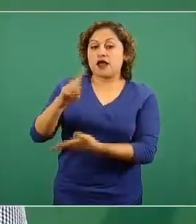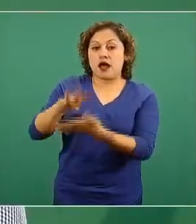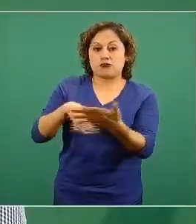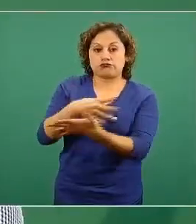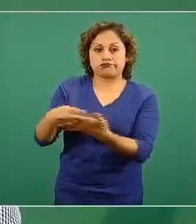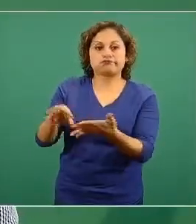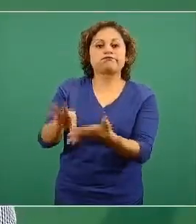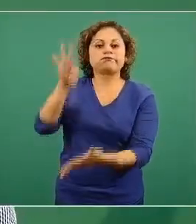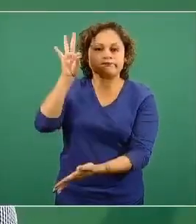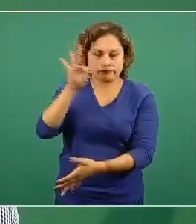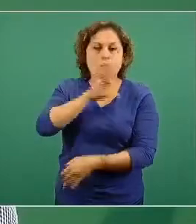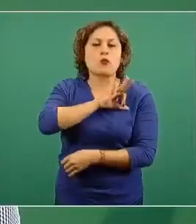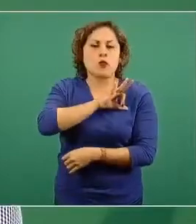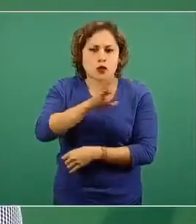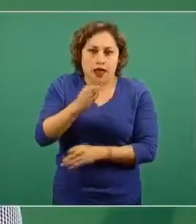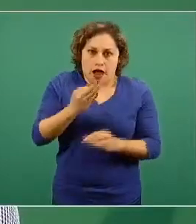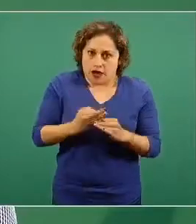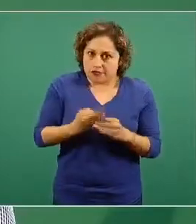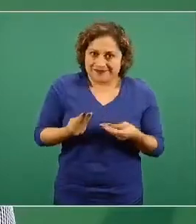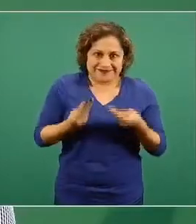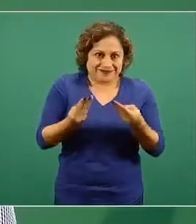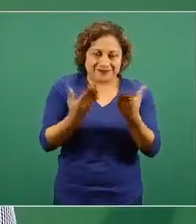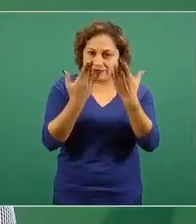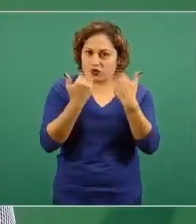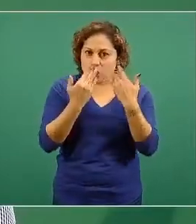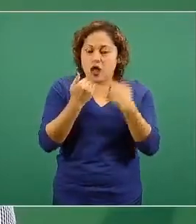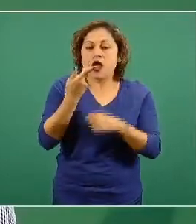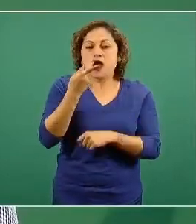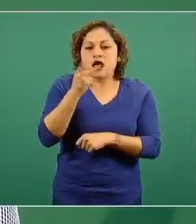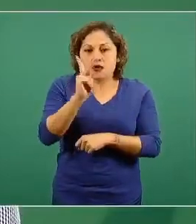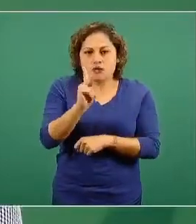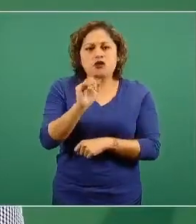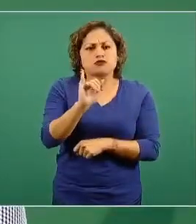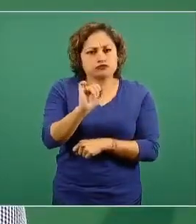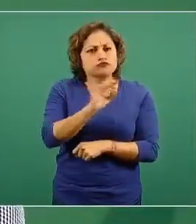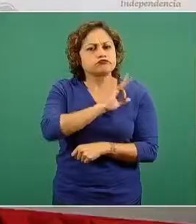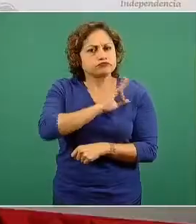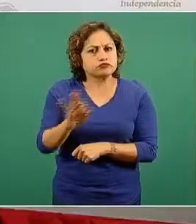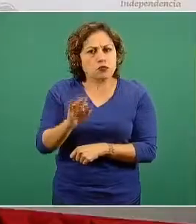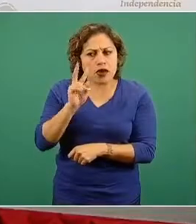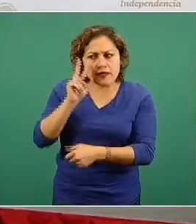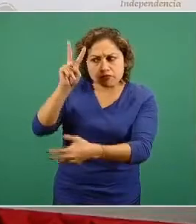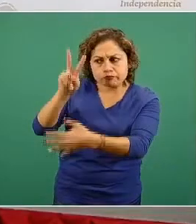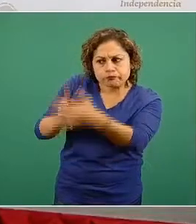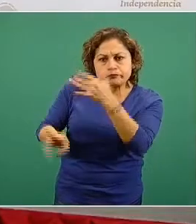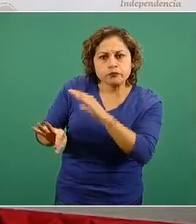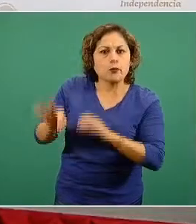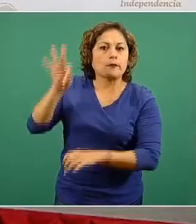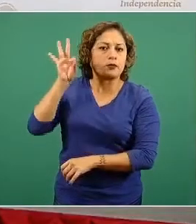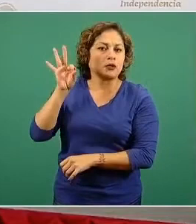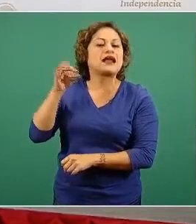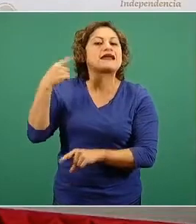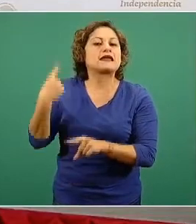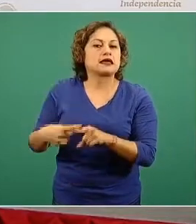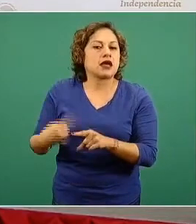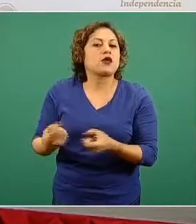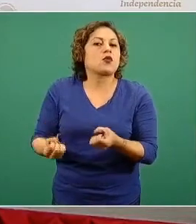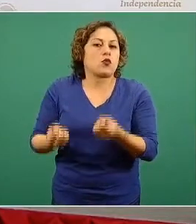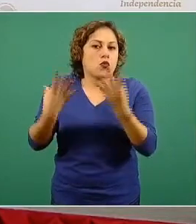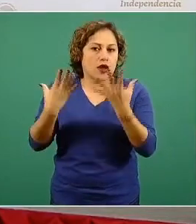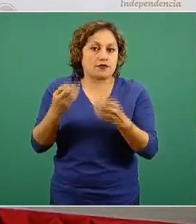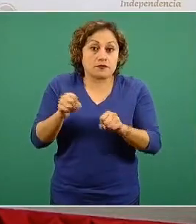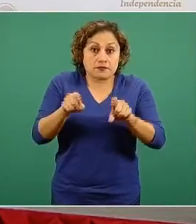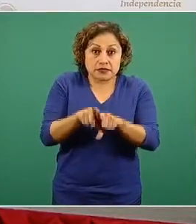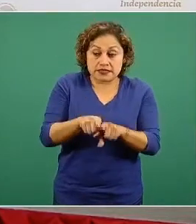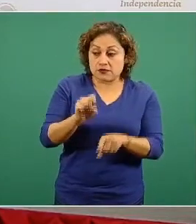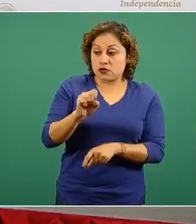pero lógicamente se pueden obtener porque la red IRAG tiene identificado, así también como el CISBER en su momento tiene identificado el lugar